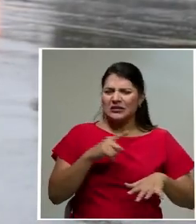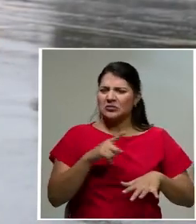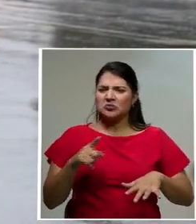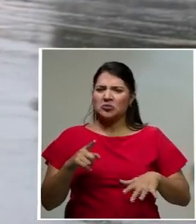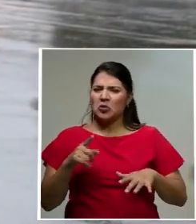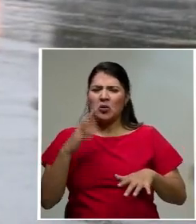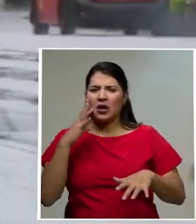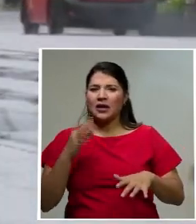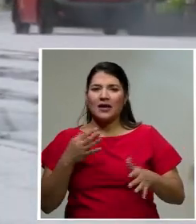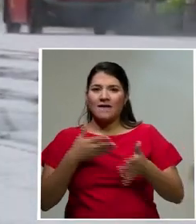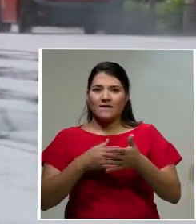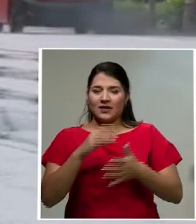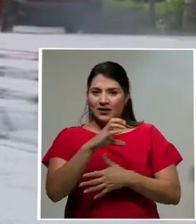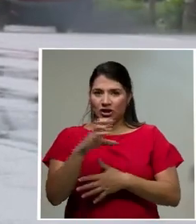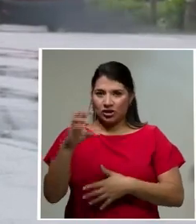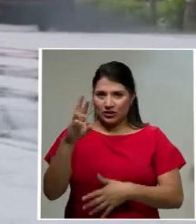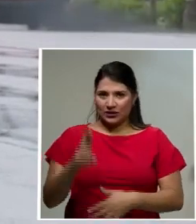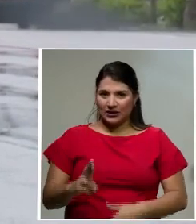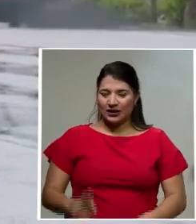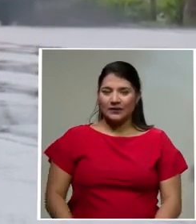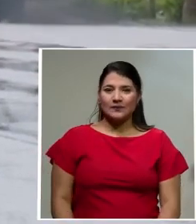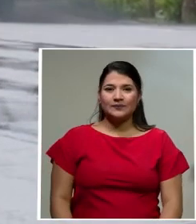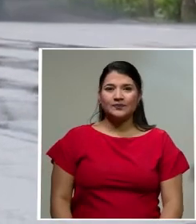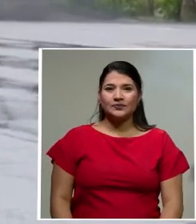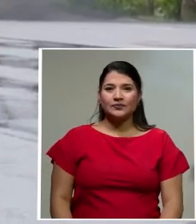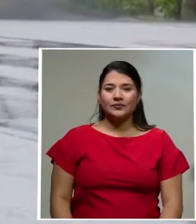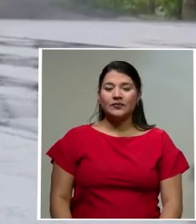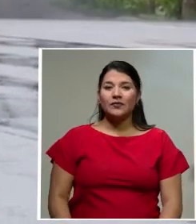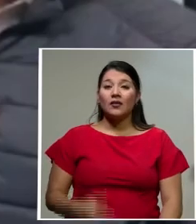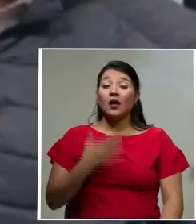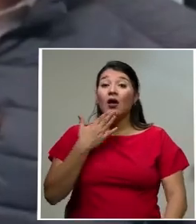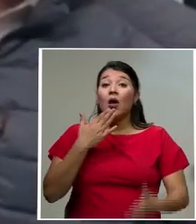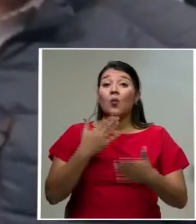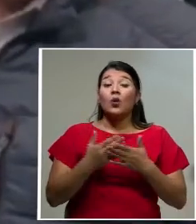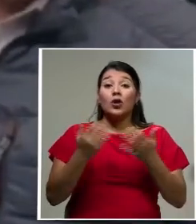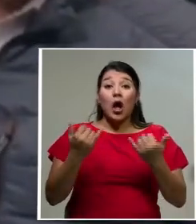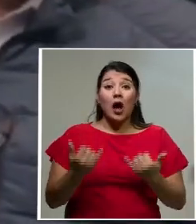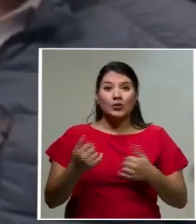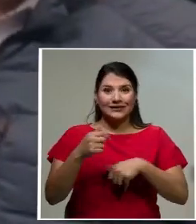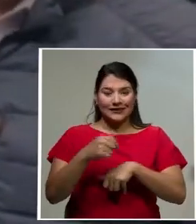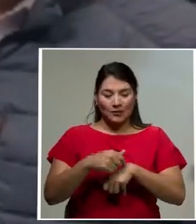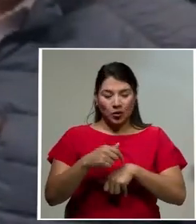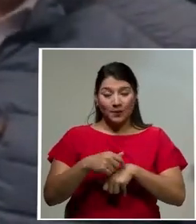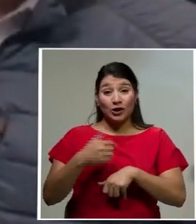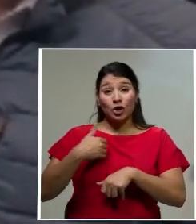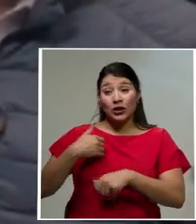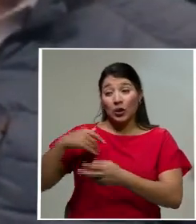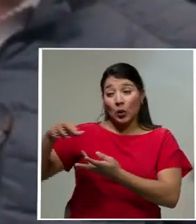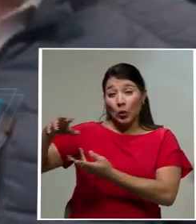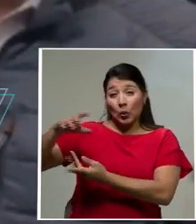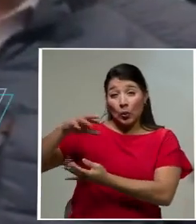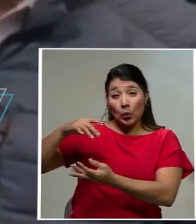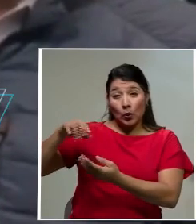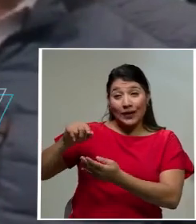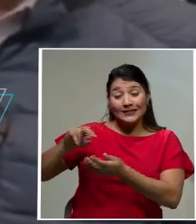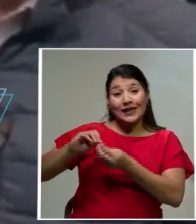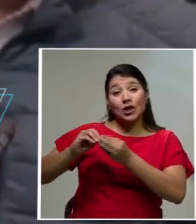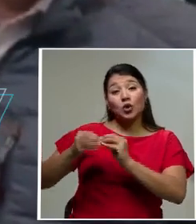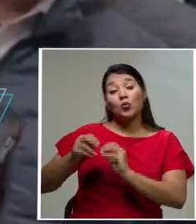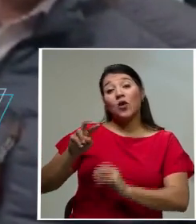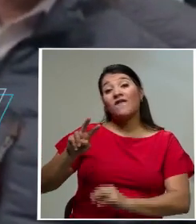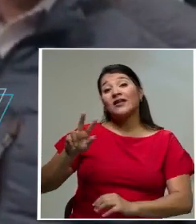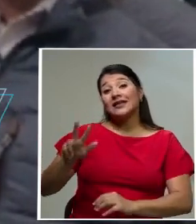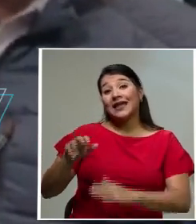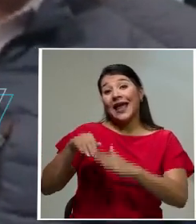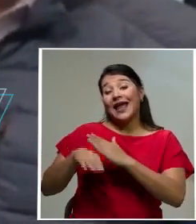el territorio nacional. Bueno, en estos momentos tenemos una onda tropical, que sería la onda tropical número 23 en el Océano